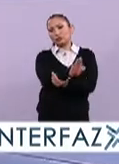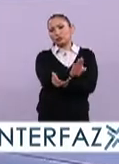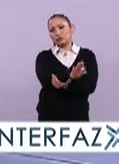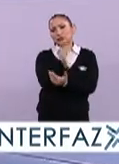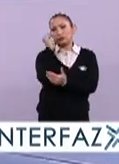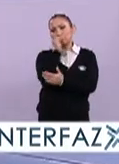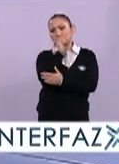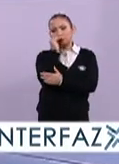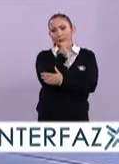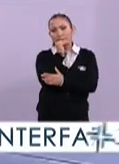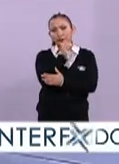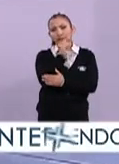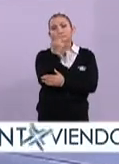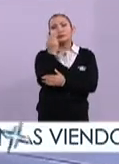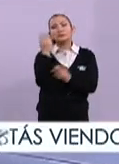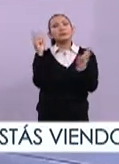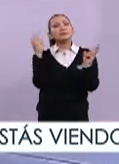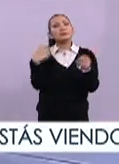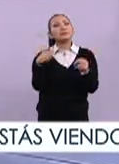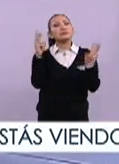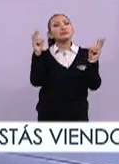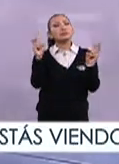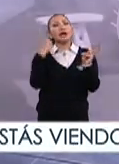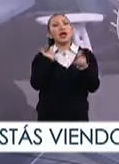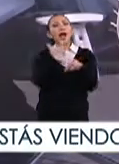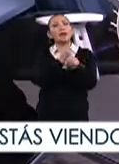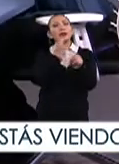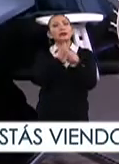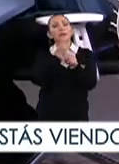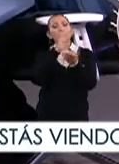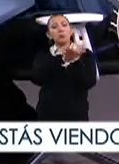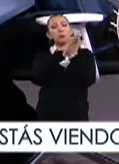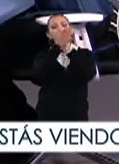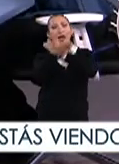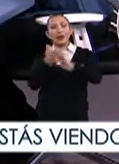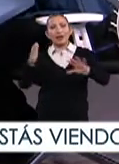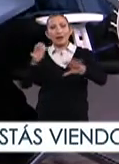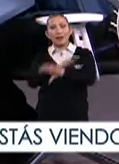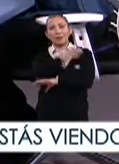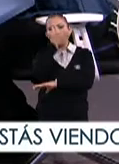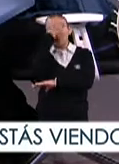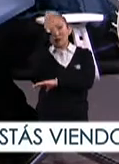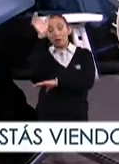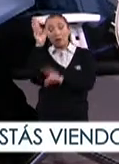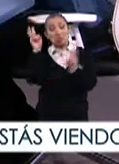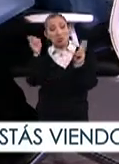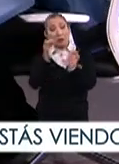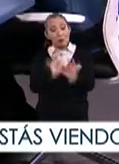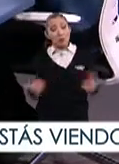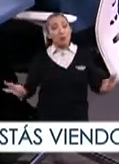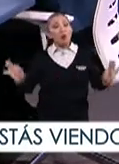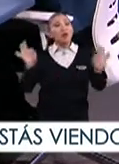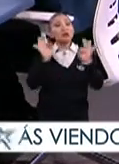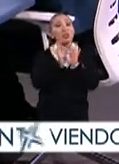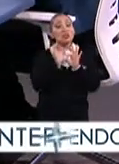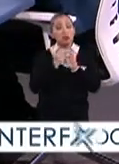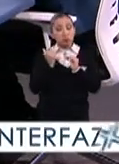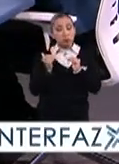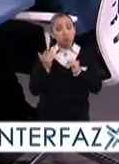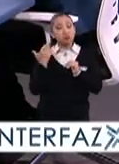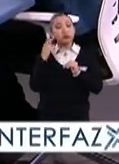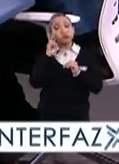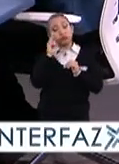masivos gratuitos, de un MOOC que se llama Adaptación al Cambio Climático. Vaya tema, maestra, muy importante,